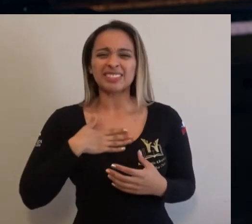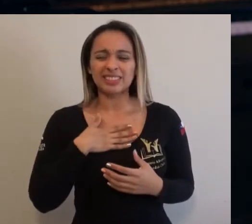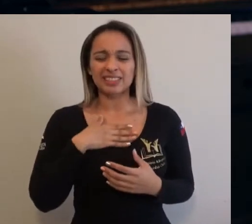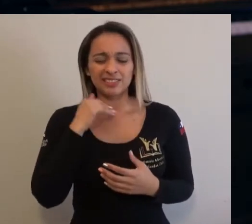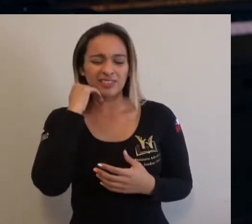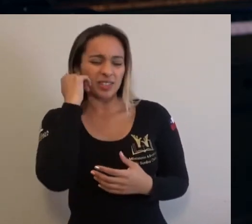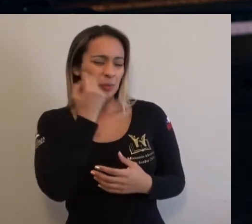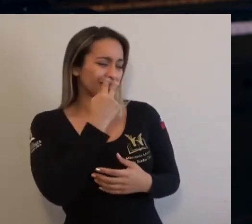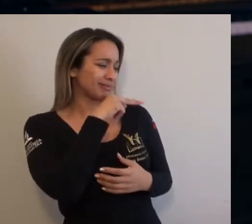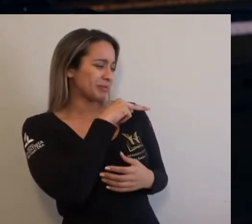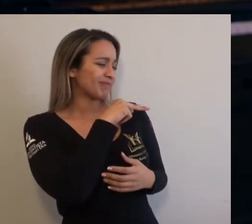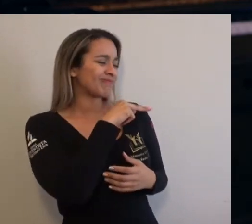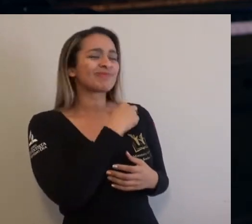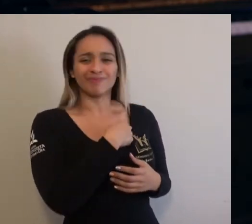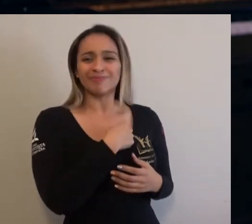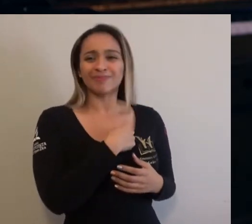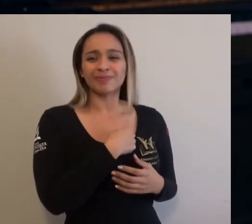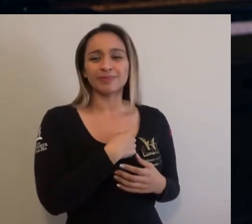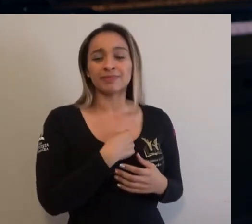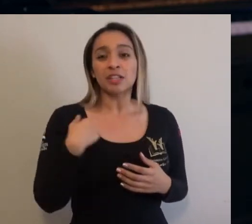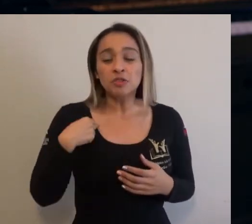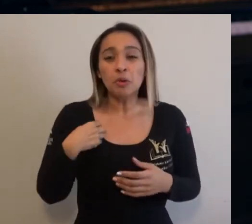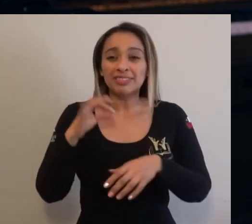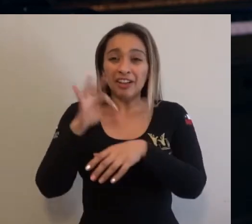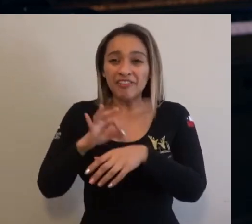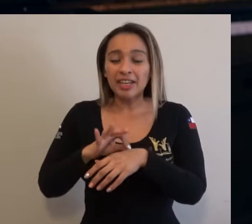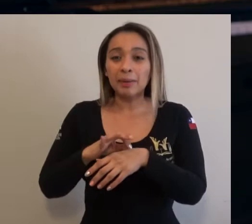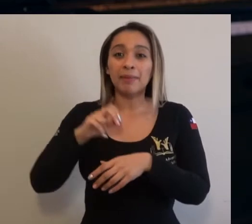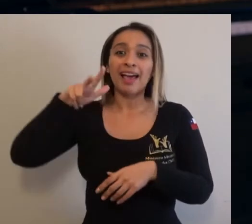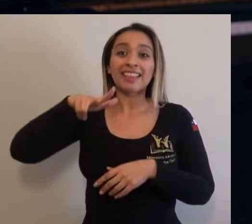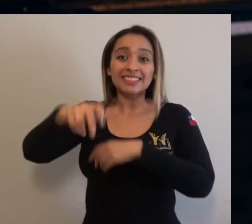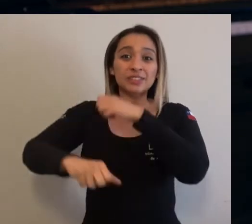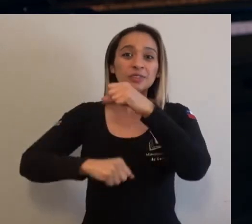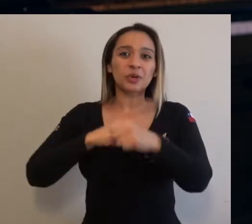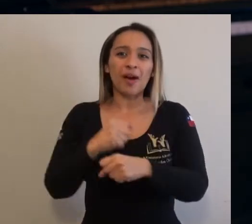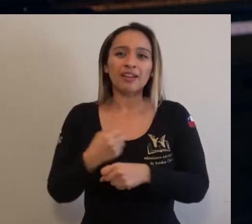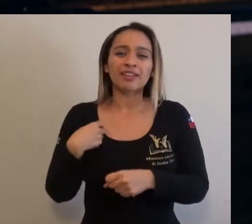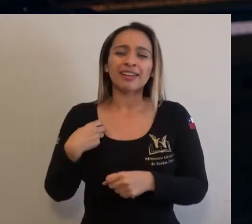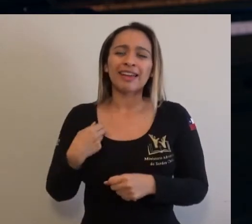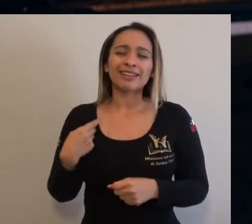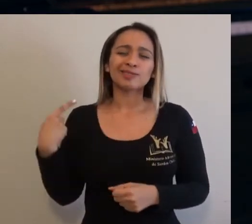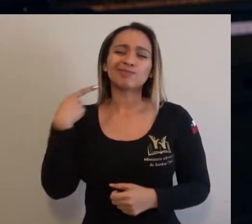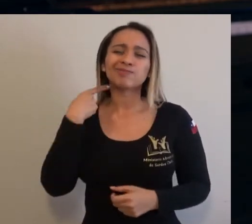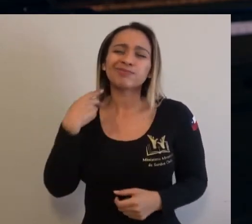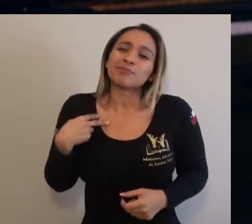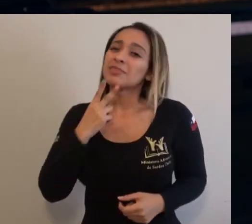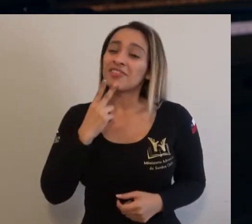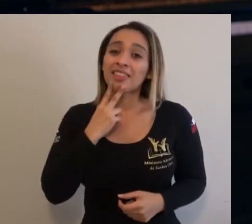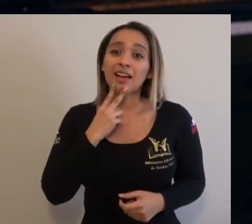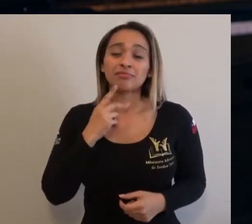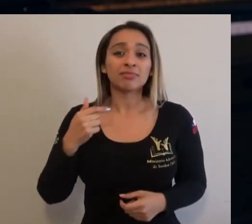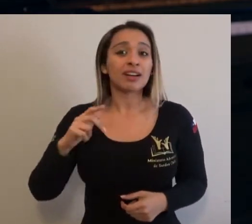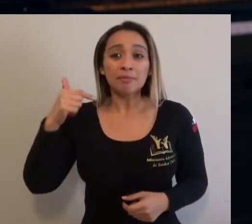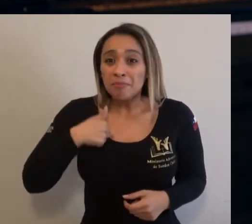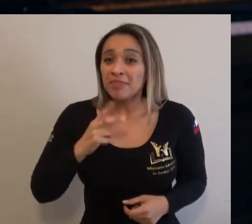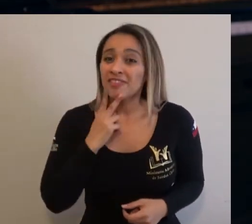daba cierta pena verme. Esta enfermedad que estaba acarreando desde hace 18 años había condenado mi vida. Sentía que no